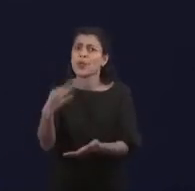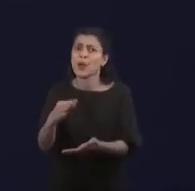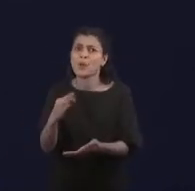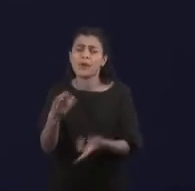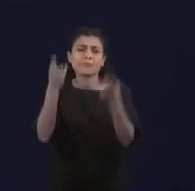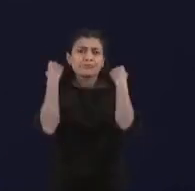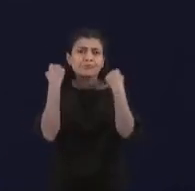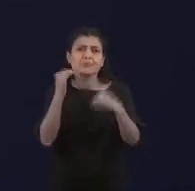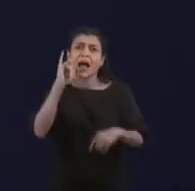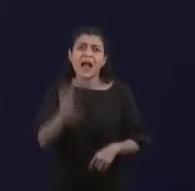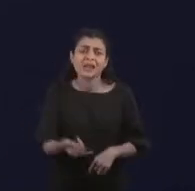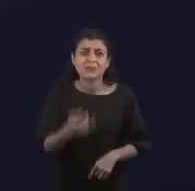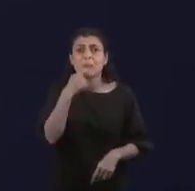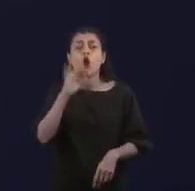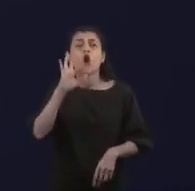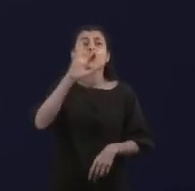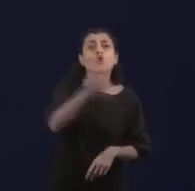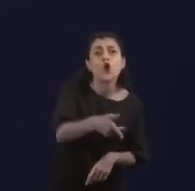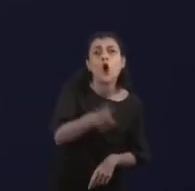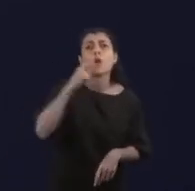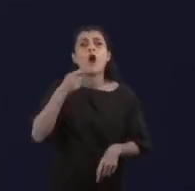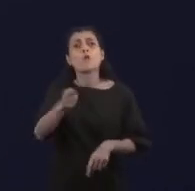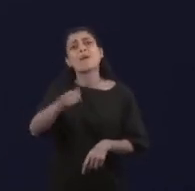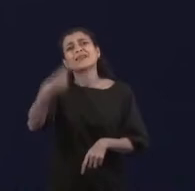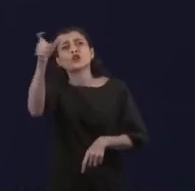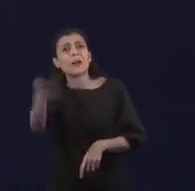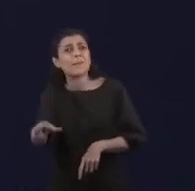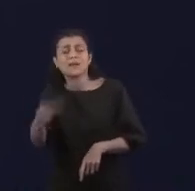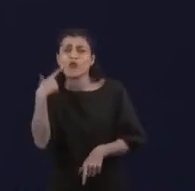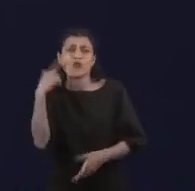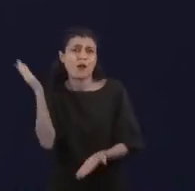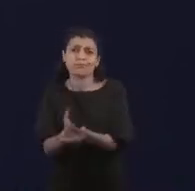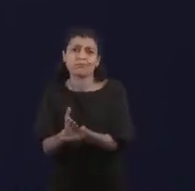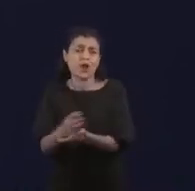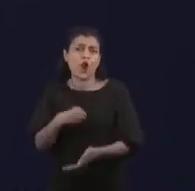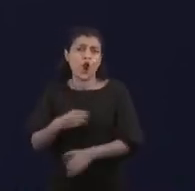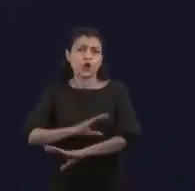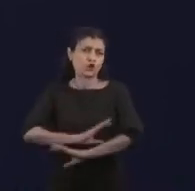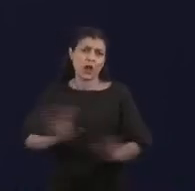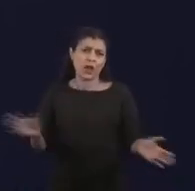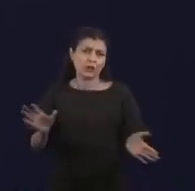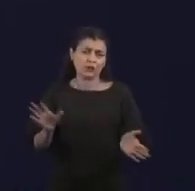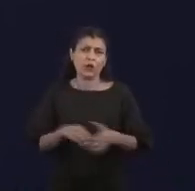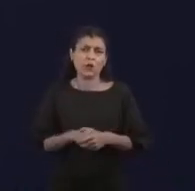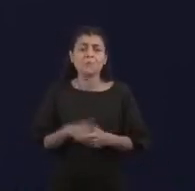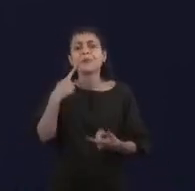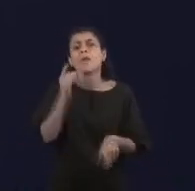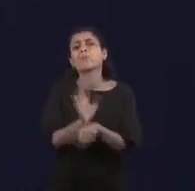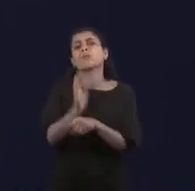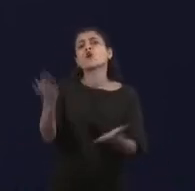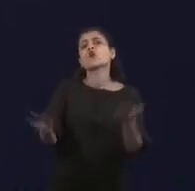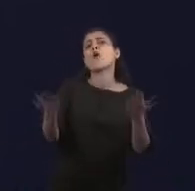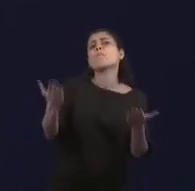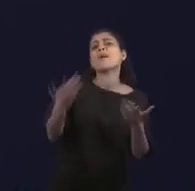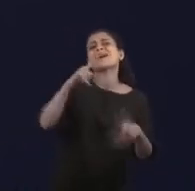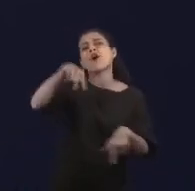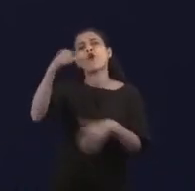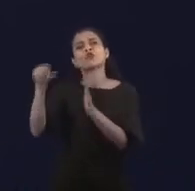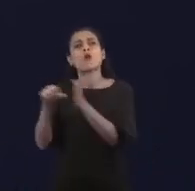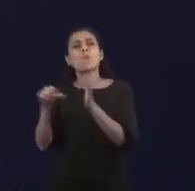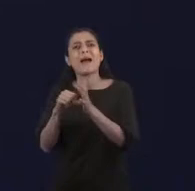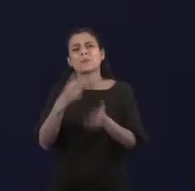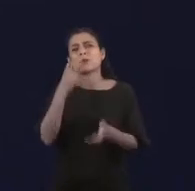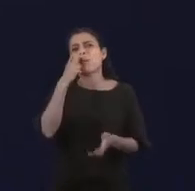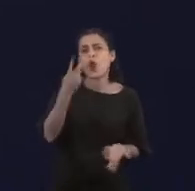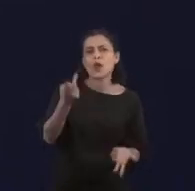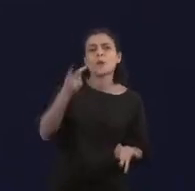robar o asesinar a una persona. Solo comparativo en otros países de la región,